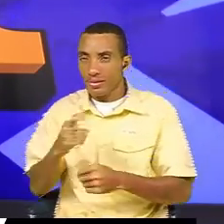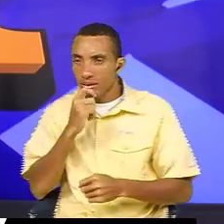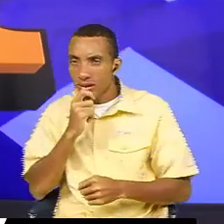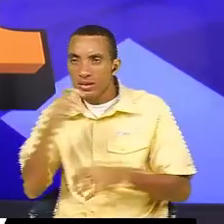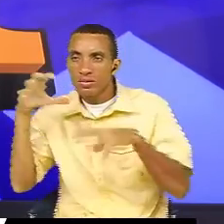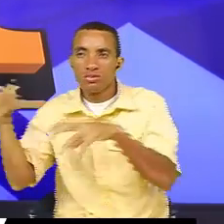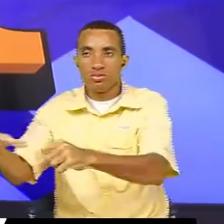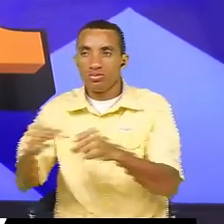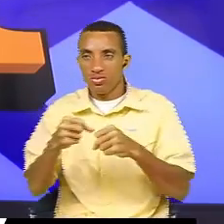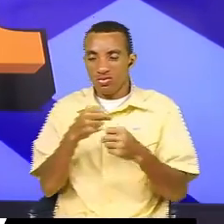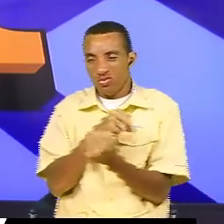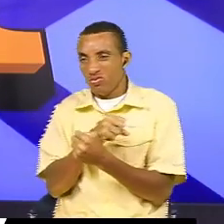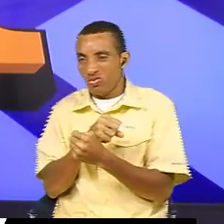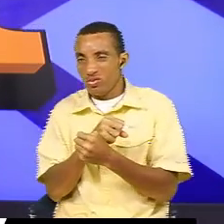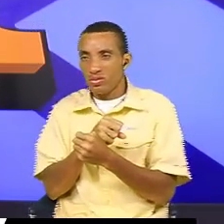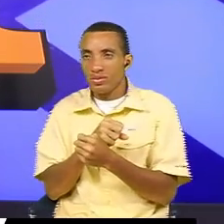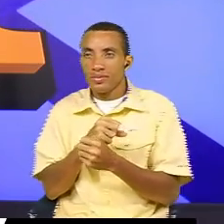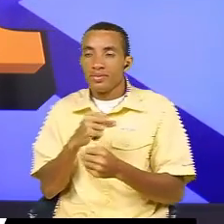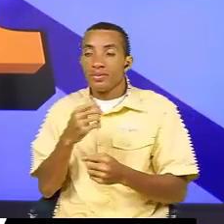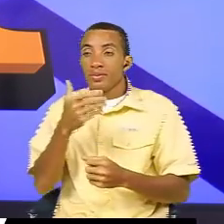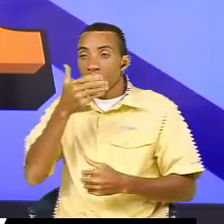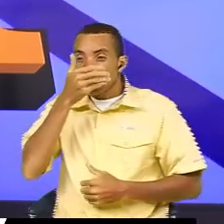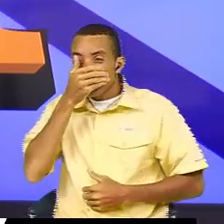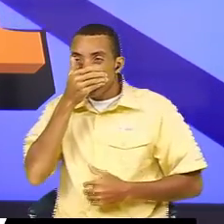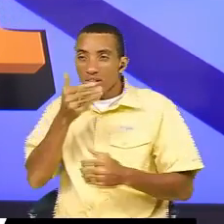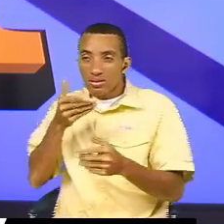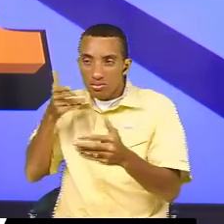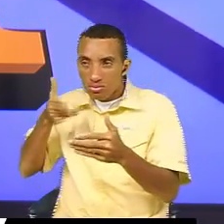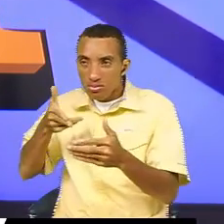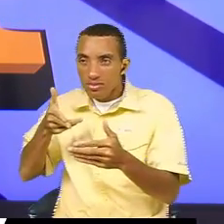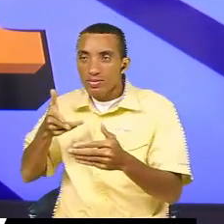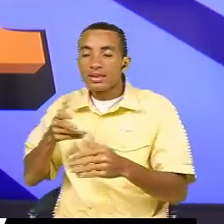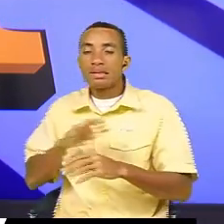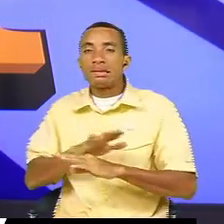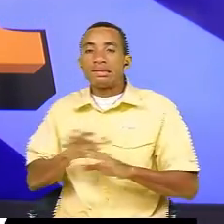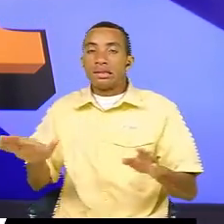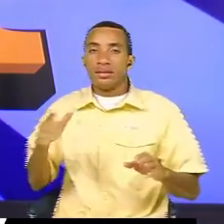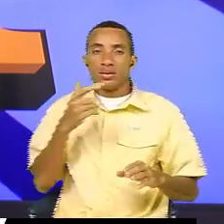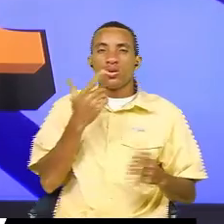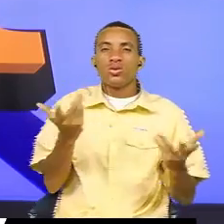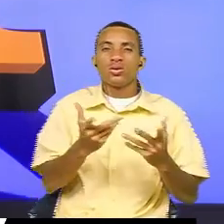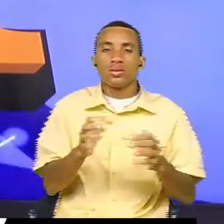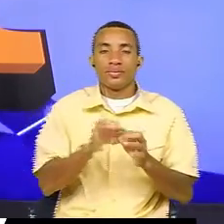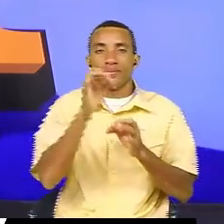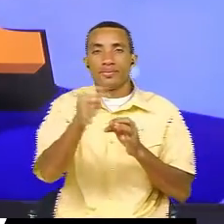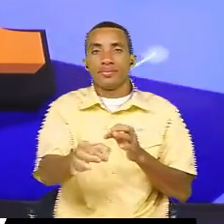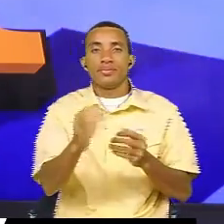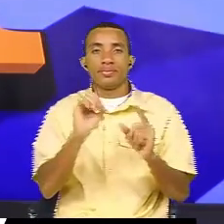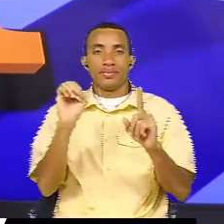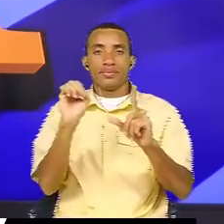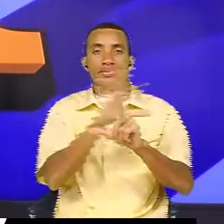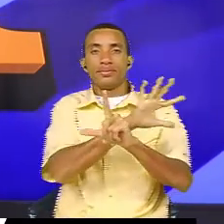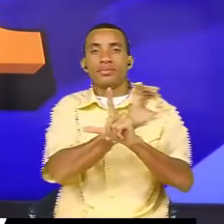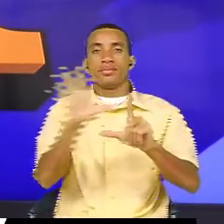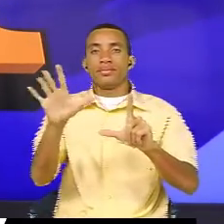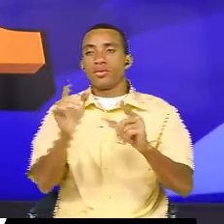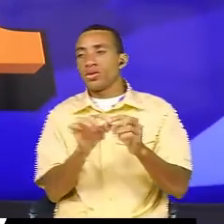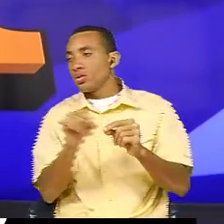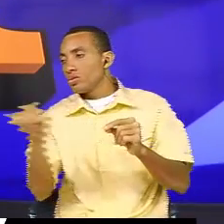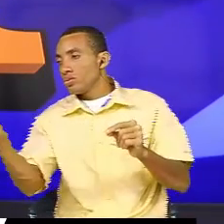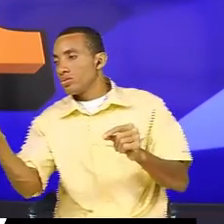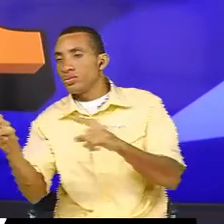vehículo en el que se movilizaba. Estos hechos ocurrieron a la altura de La Chava, en la vía que conduce del corregimiento El Llanito a la ciudad de Barranca Bermeja. Las